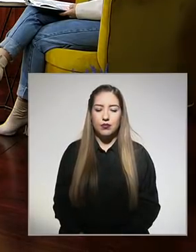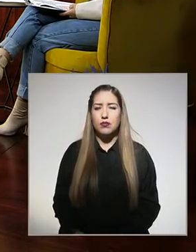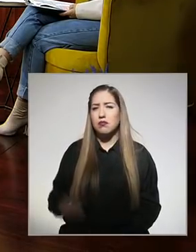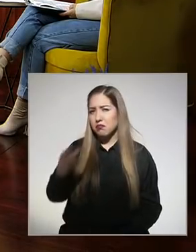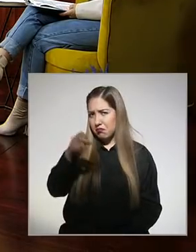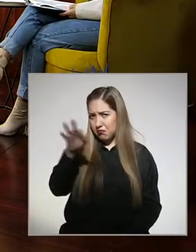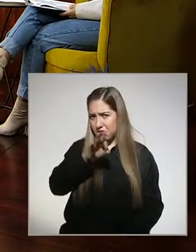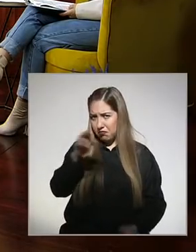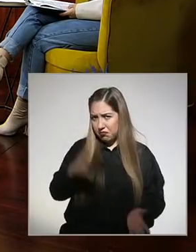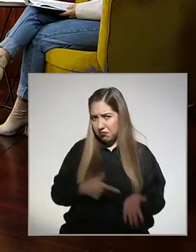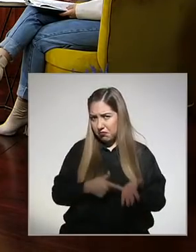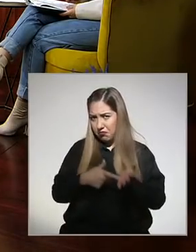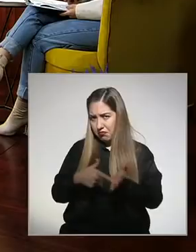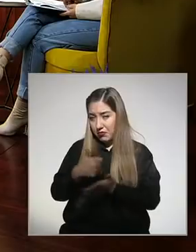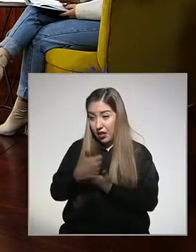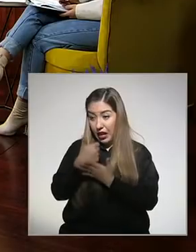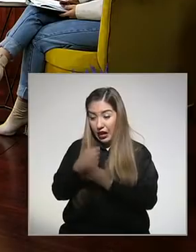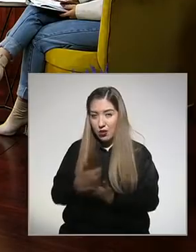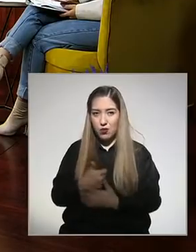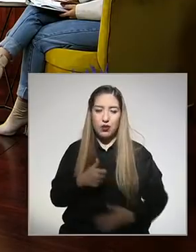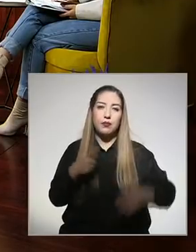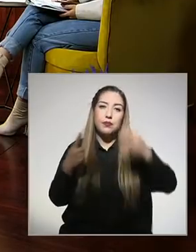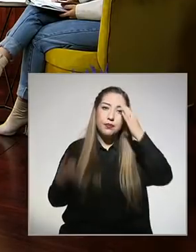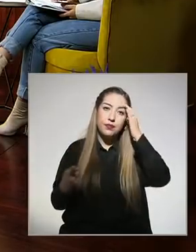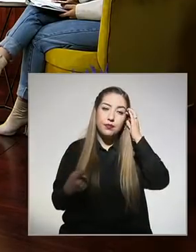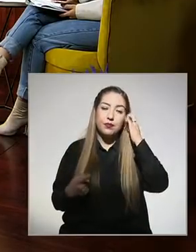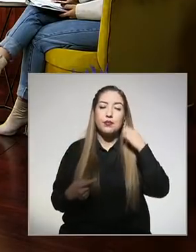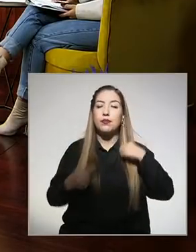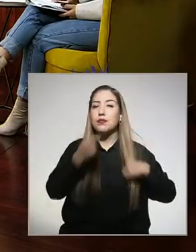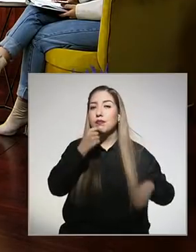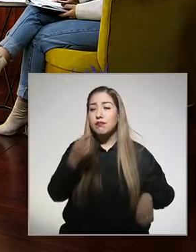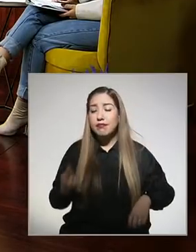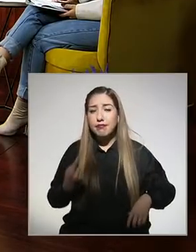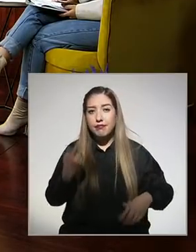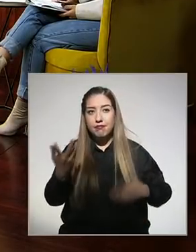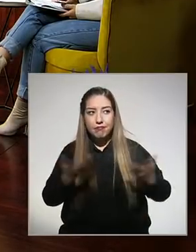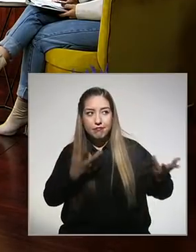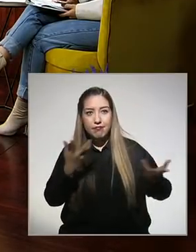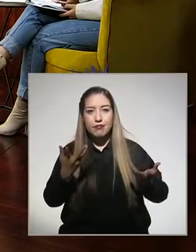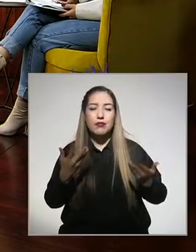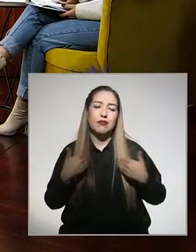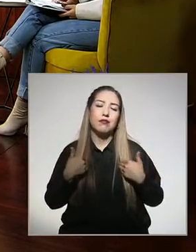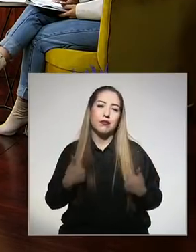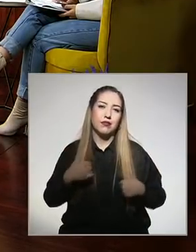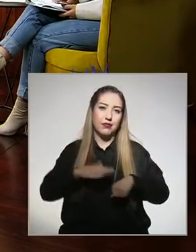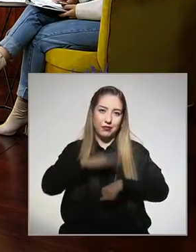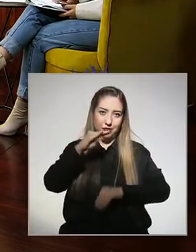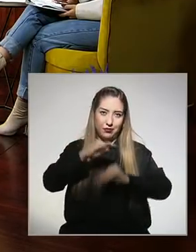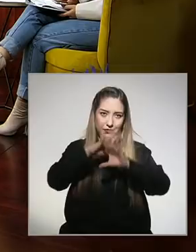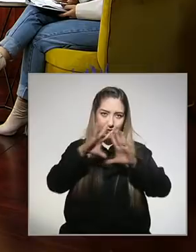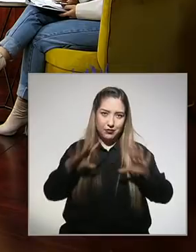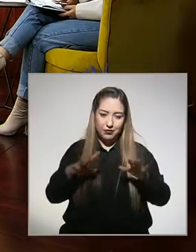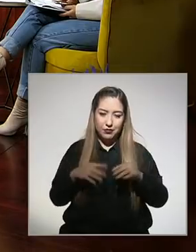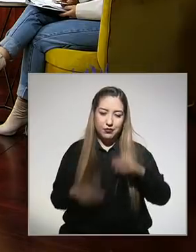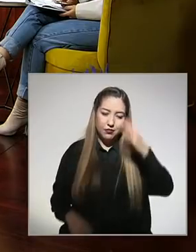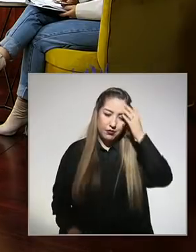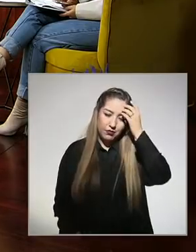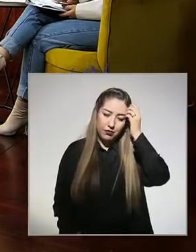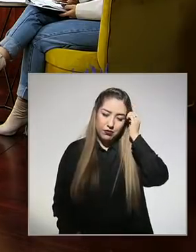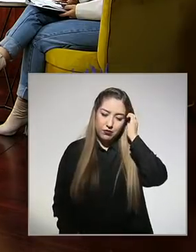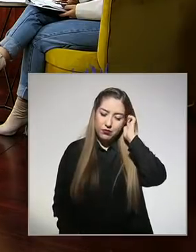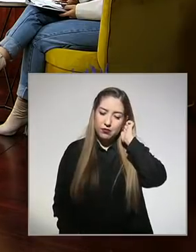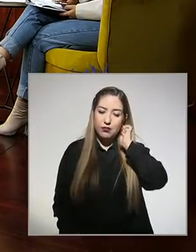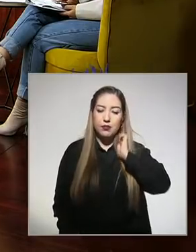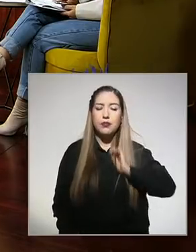ayudar, pero dejar muy claro eso. Y si tú no sabes qué poner en ese contrato, entonces vale la pena que te documentes. Hay